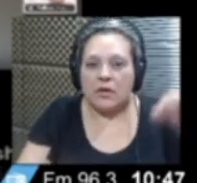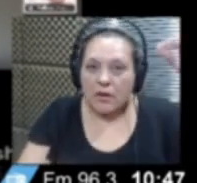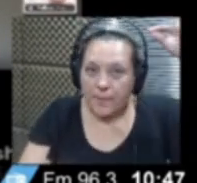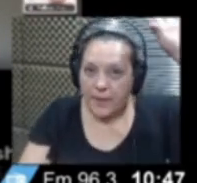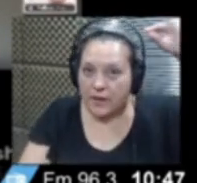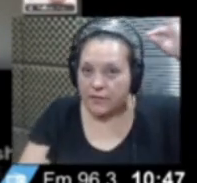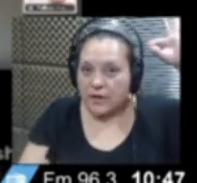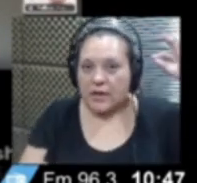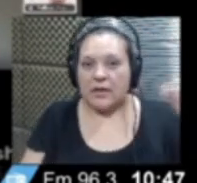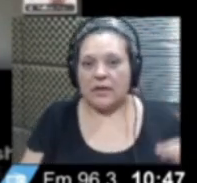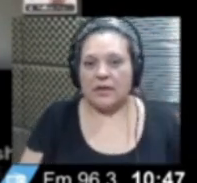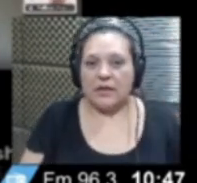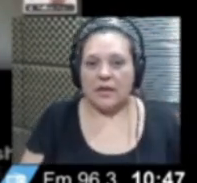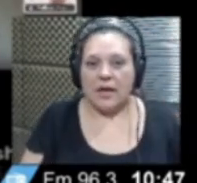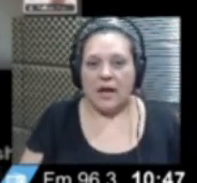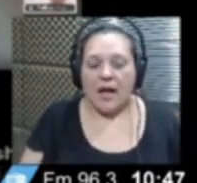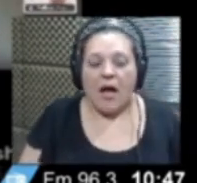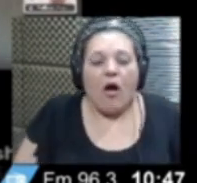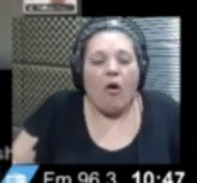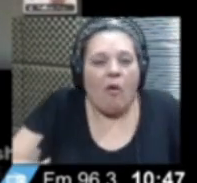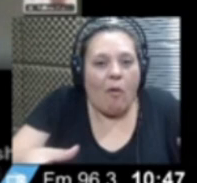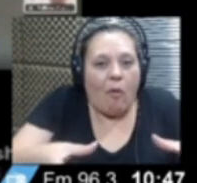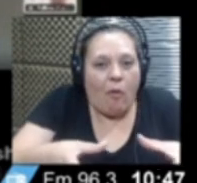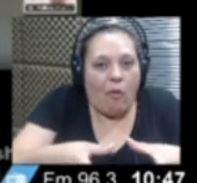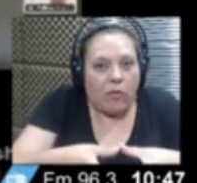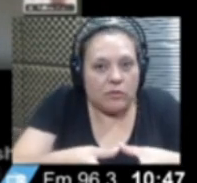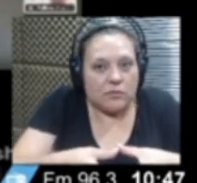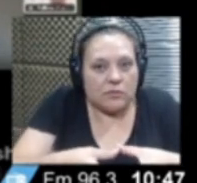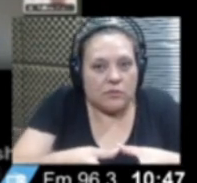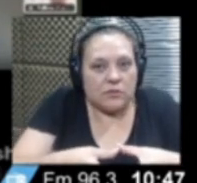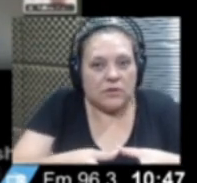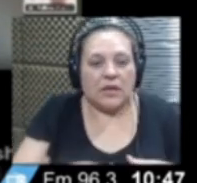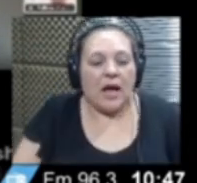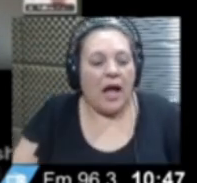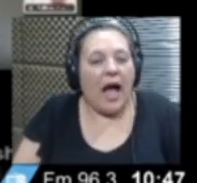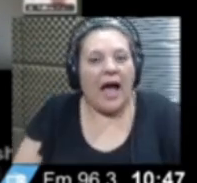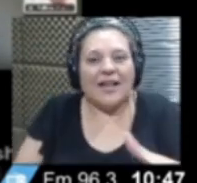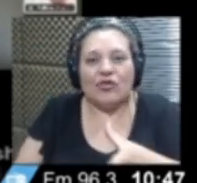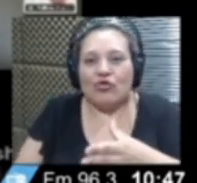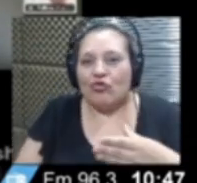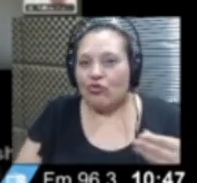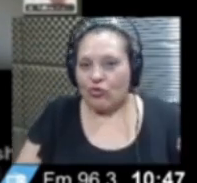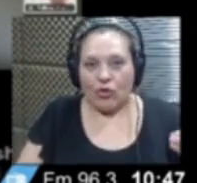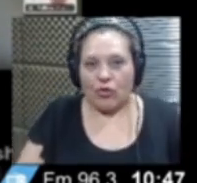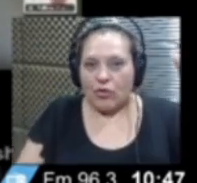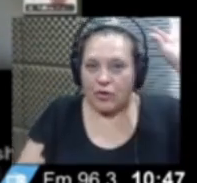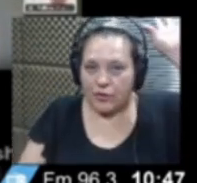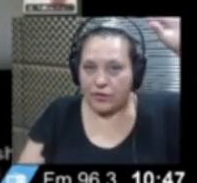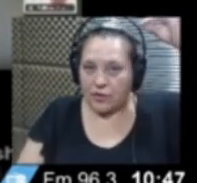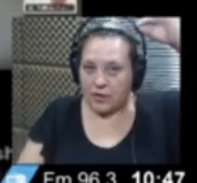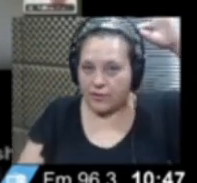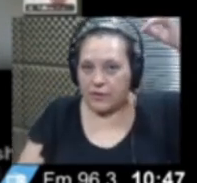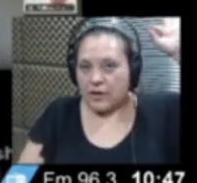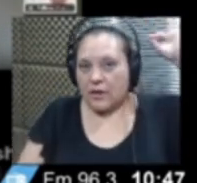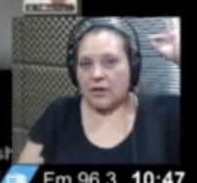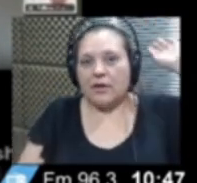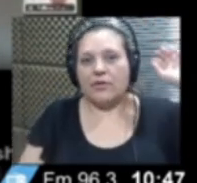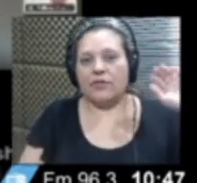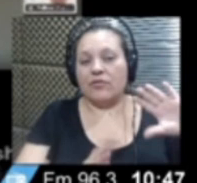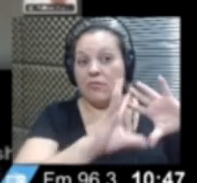el movimiento panafricanista reúne a todos los africanos del mundo,